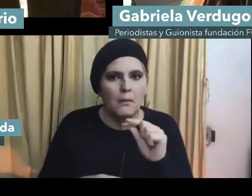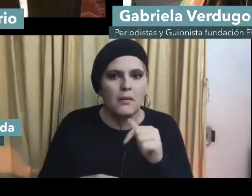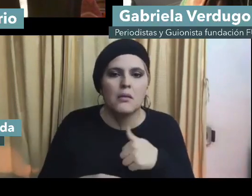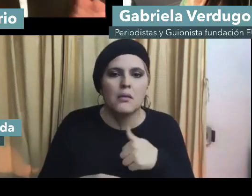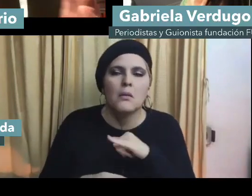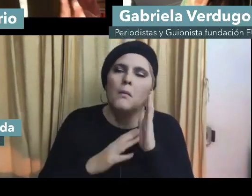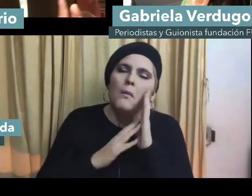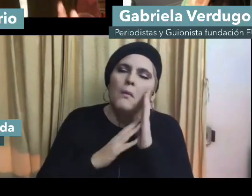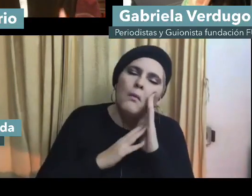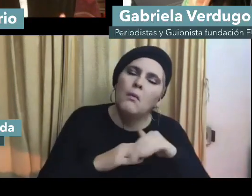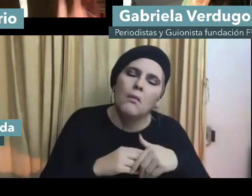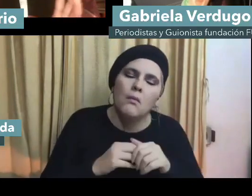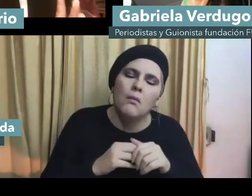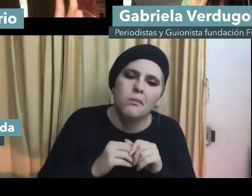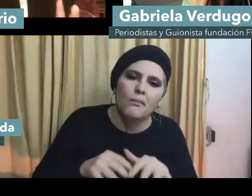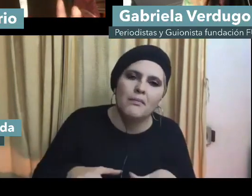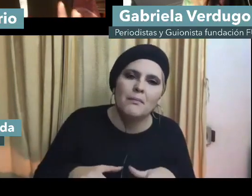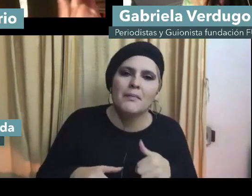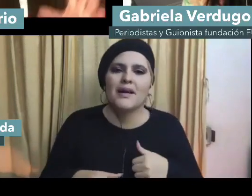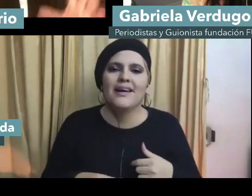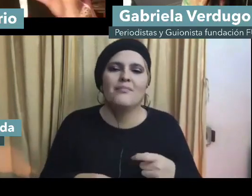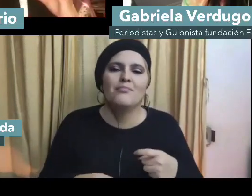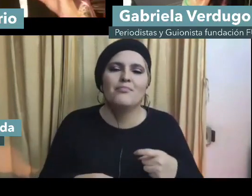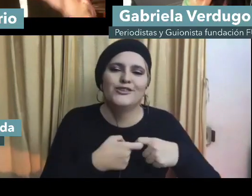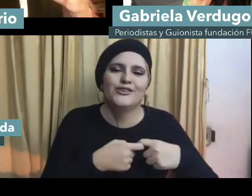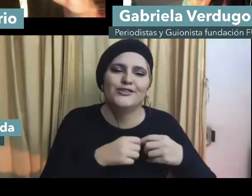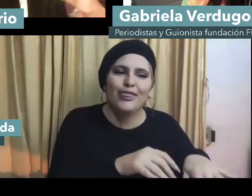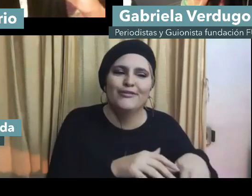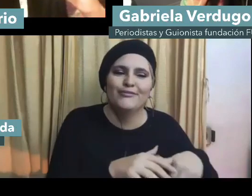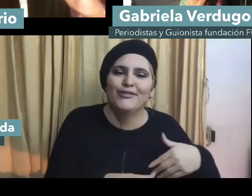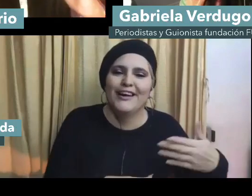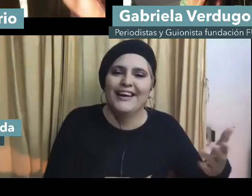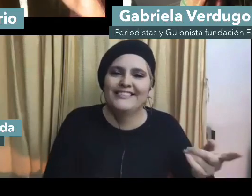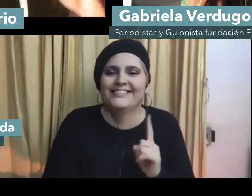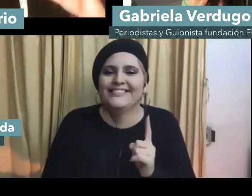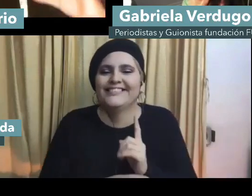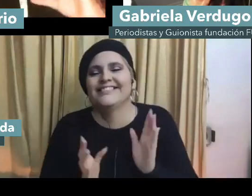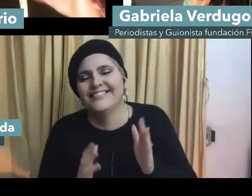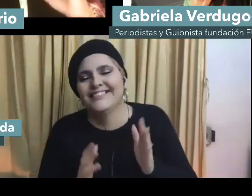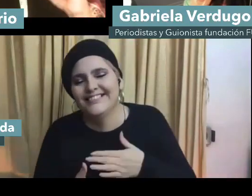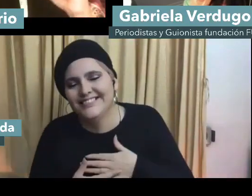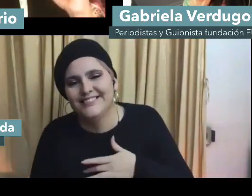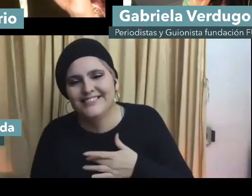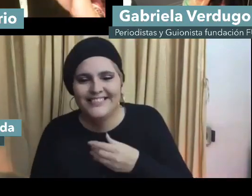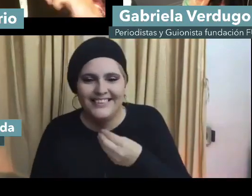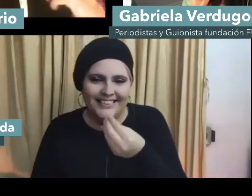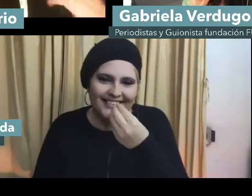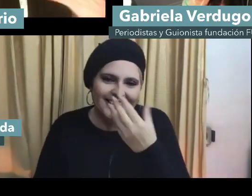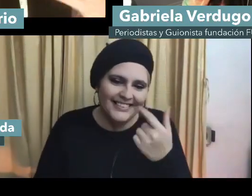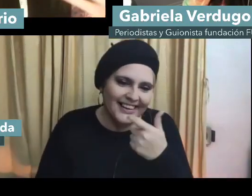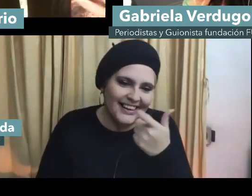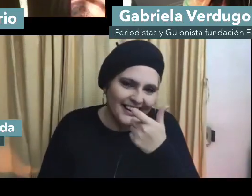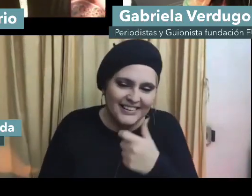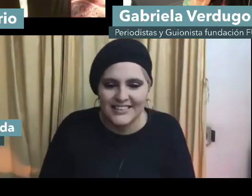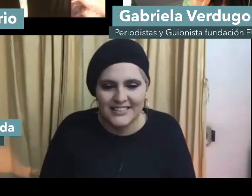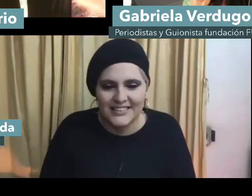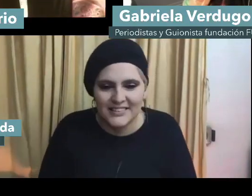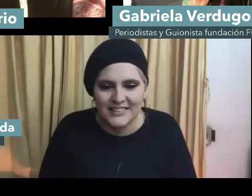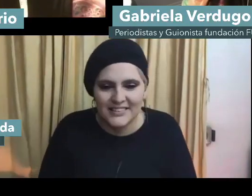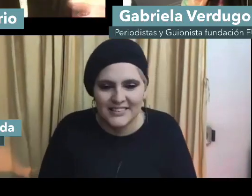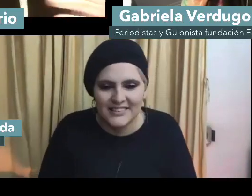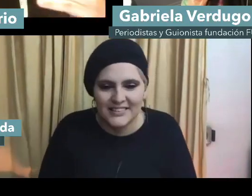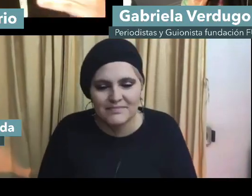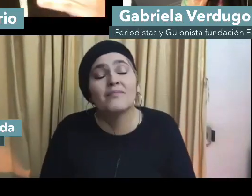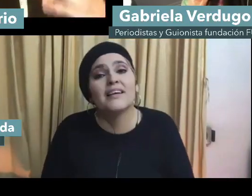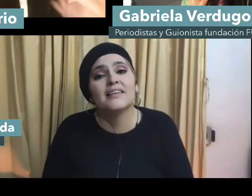pobrecito. Bueno, pero puede pasar. Entonces, el tema es que los niños